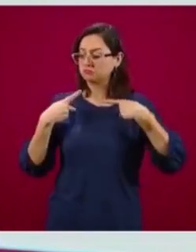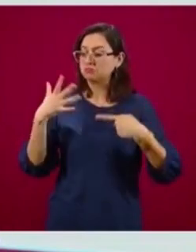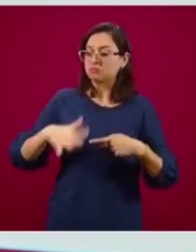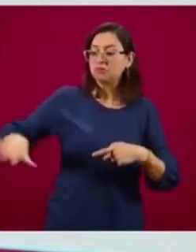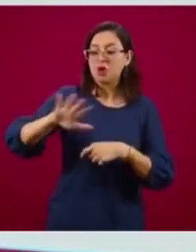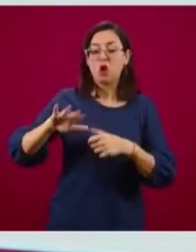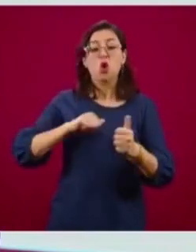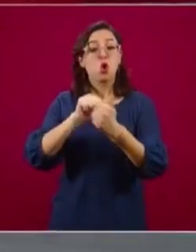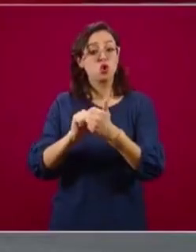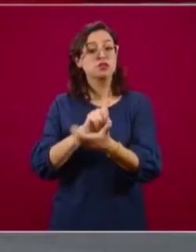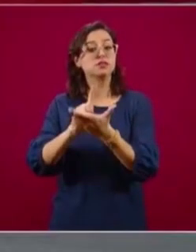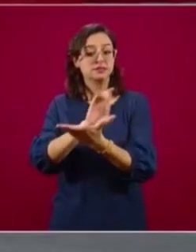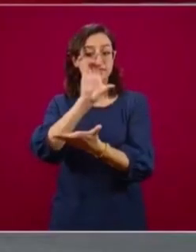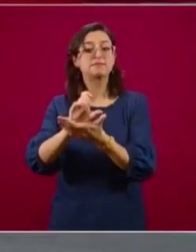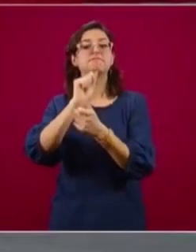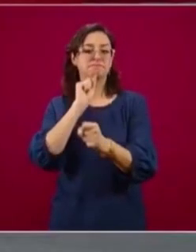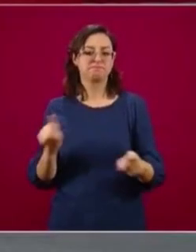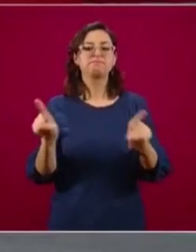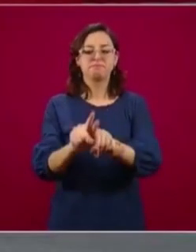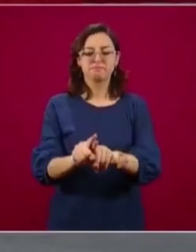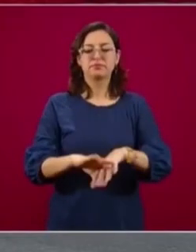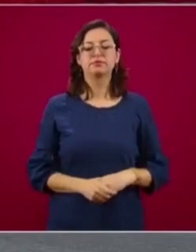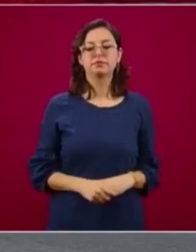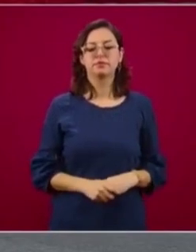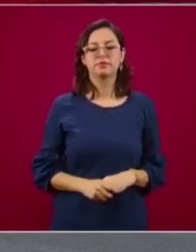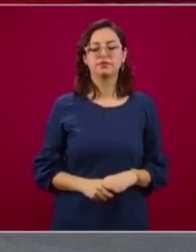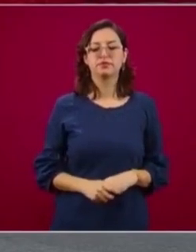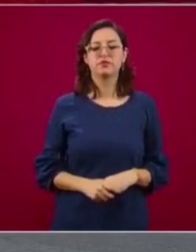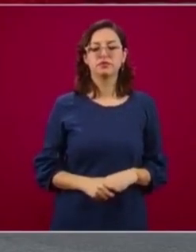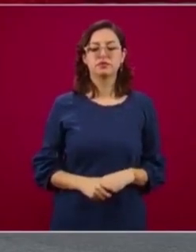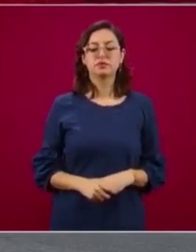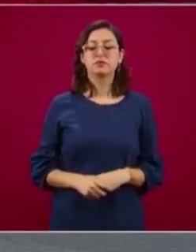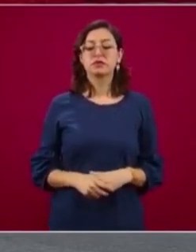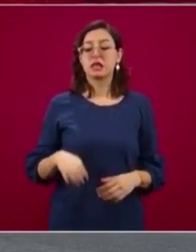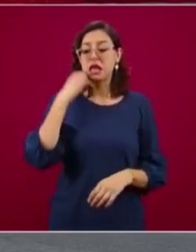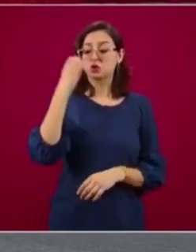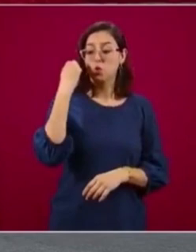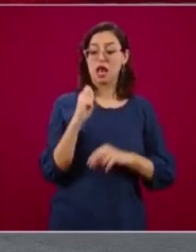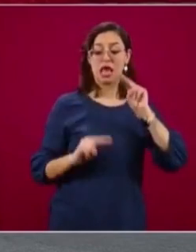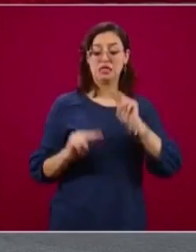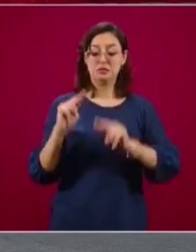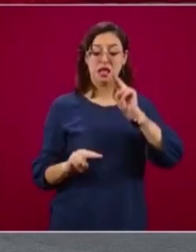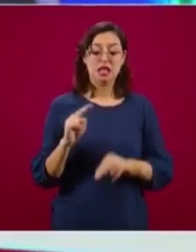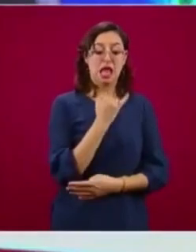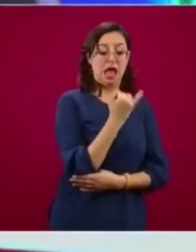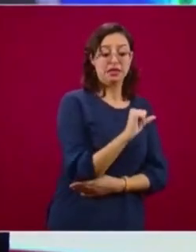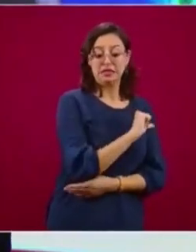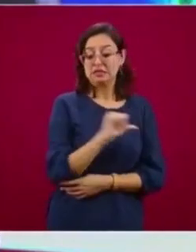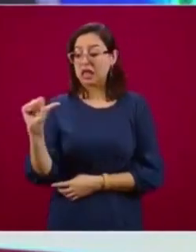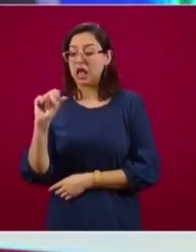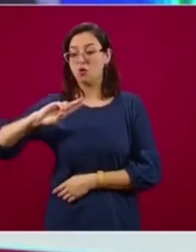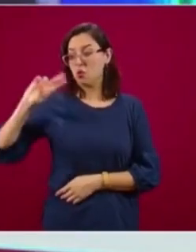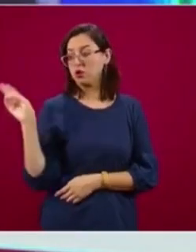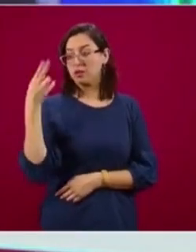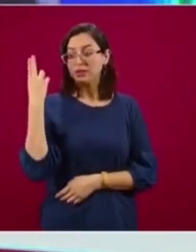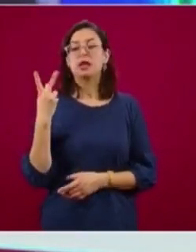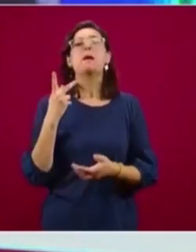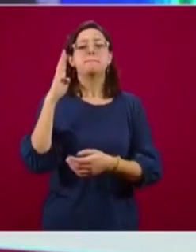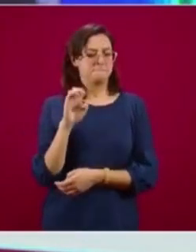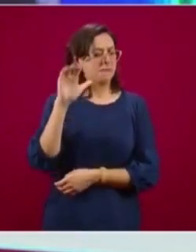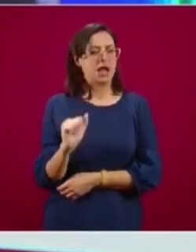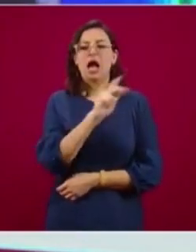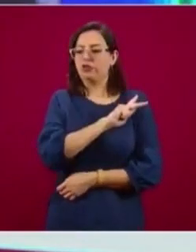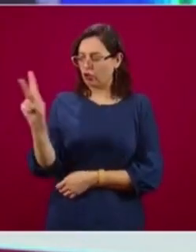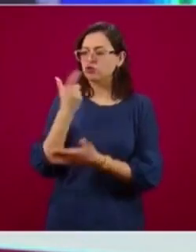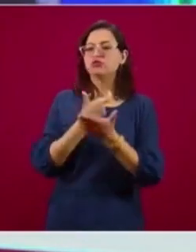las becas se otorgan a estudiantes de todos los niveles de educación pero prioritariamente en zonas indígenas o